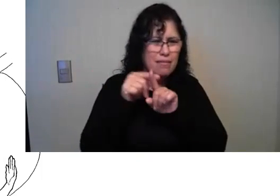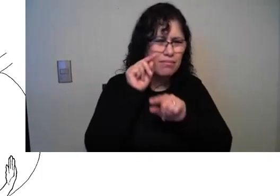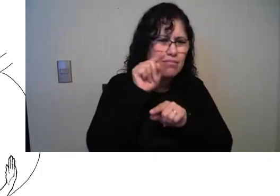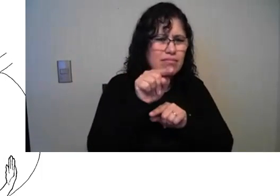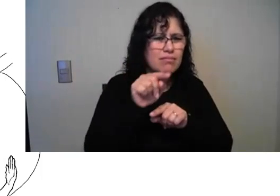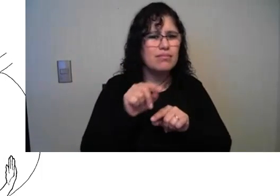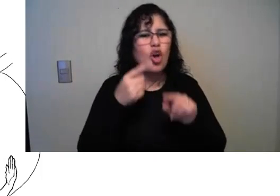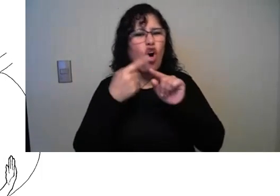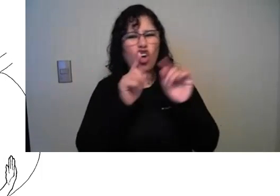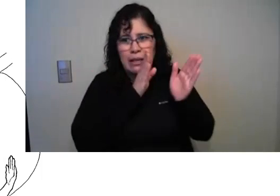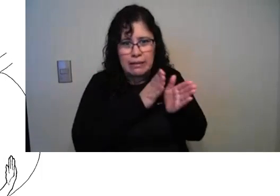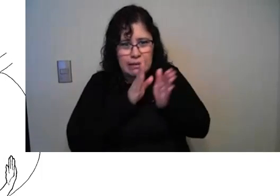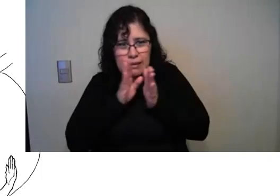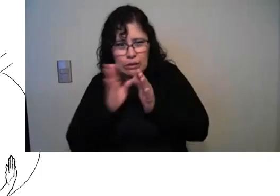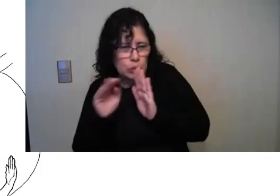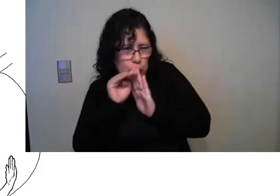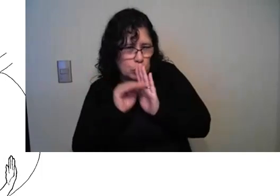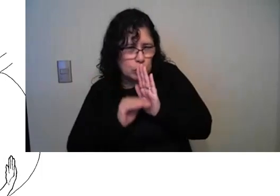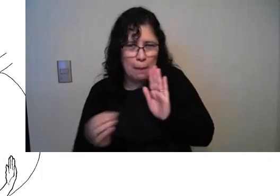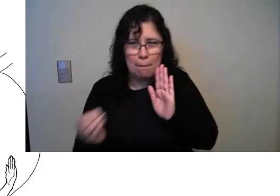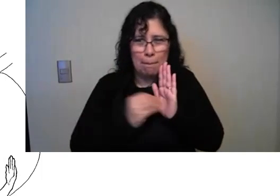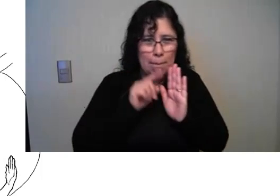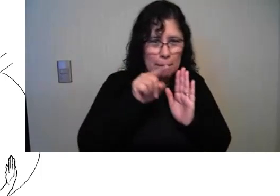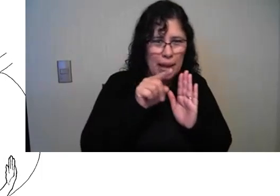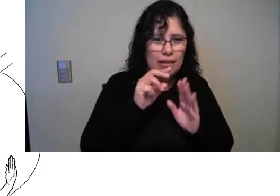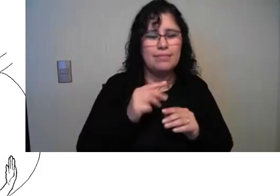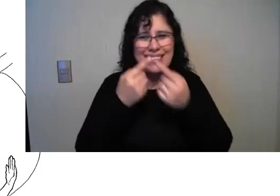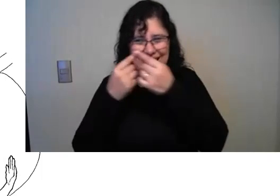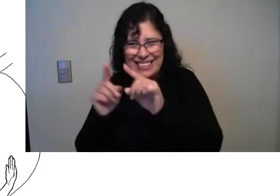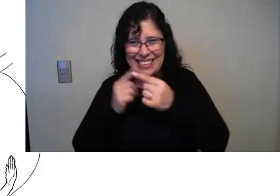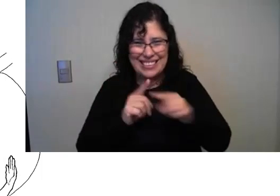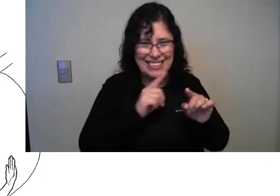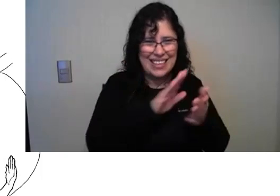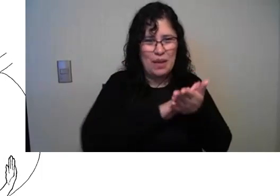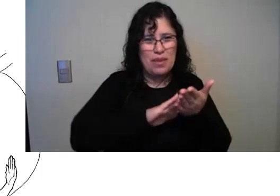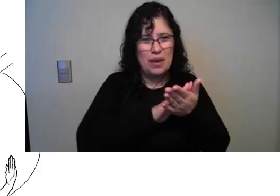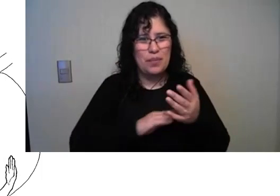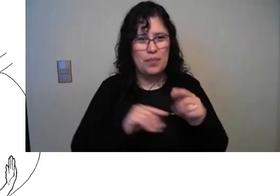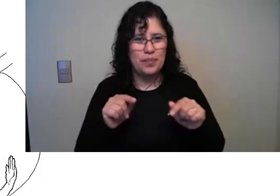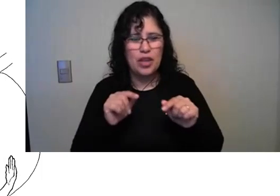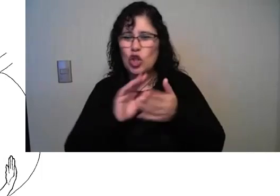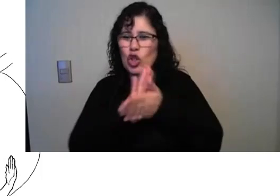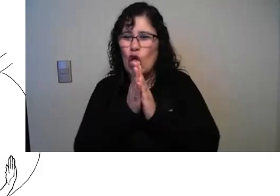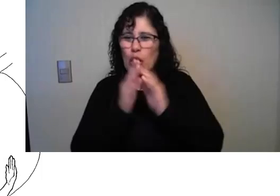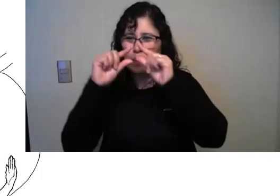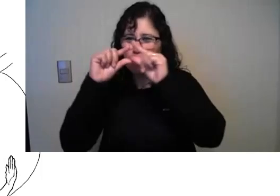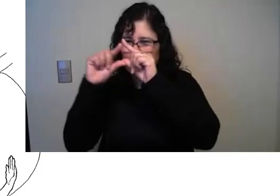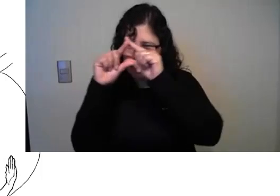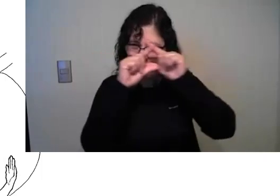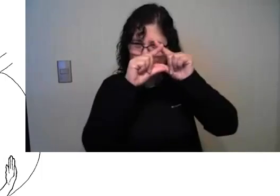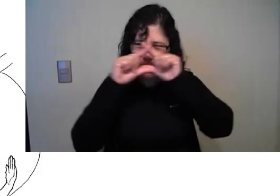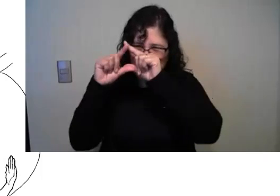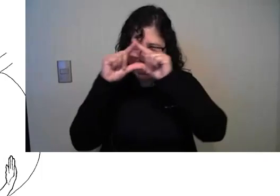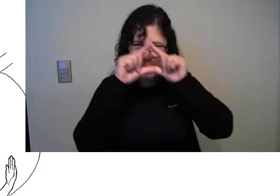tipo de organización en donde aquí están diferenciados, ¿cierto?, con estos triángulos,